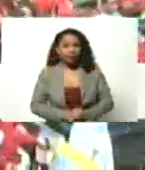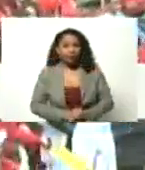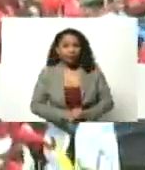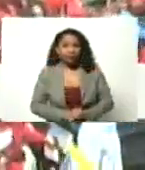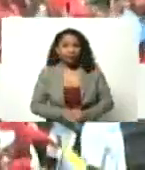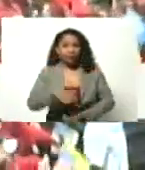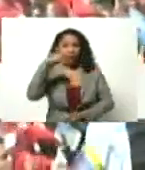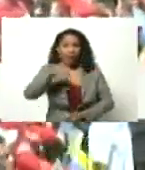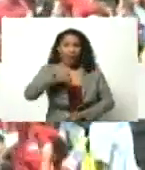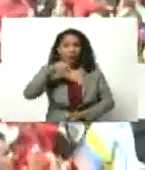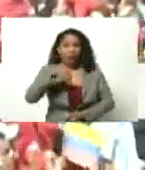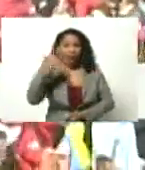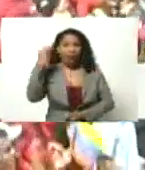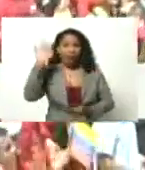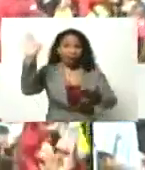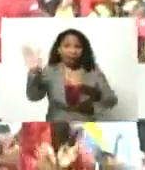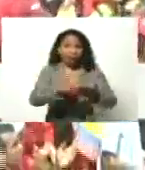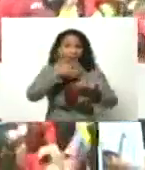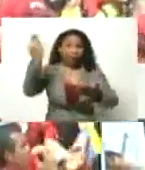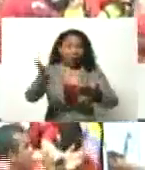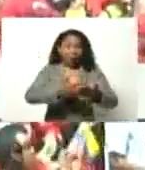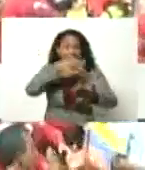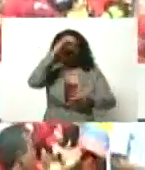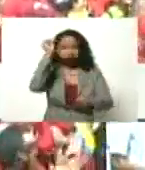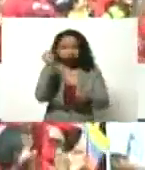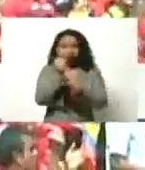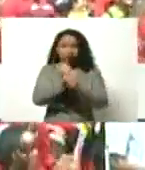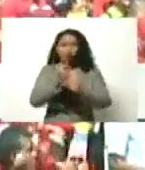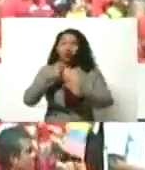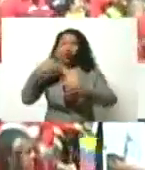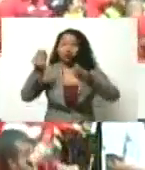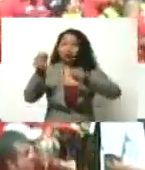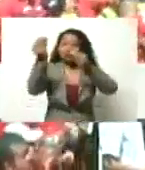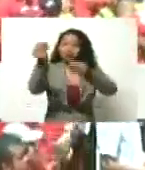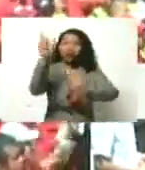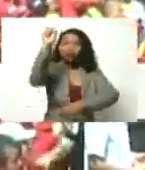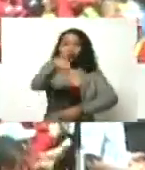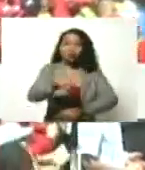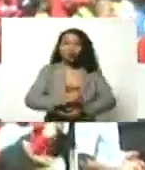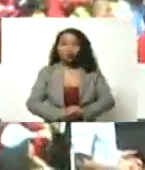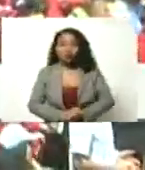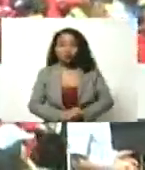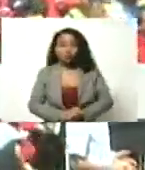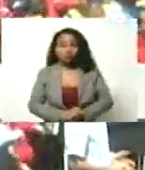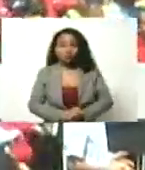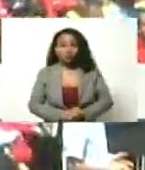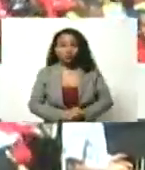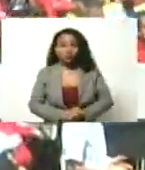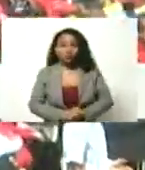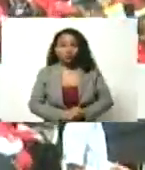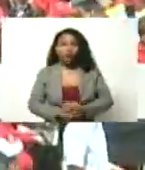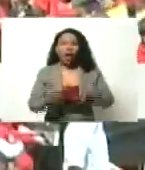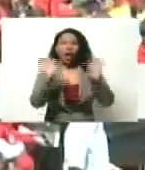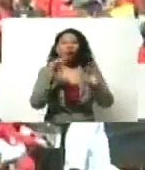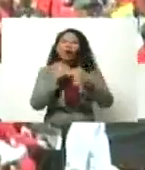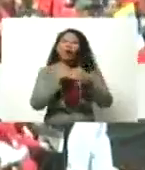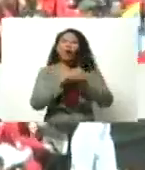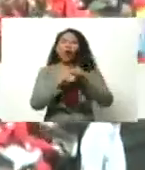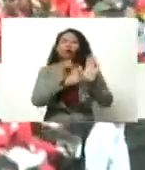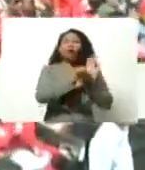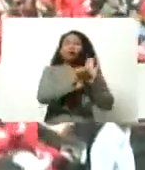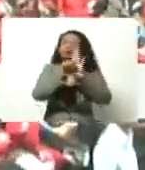Aquí está este manual de trabajo se lo voy a entregar también de manera simbólica ellos a todos